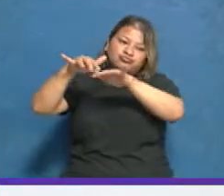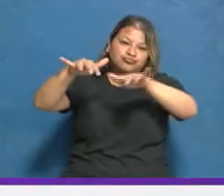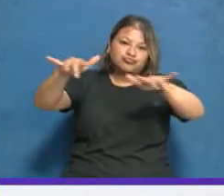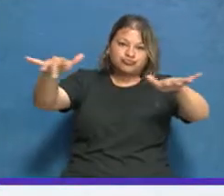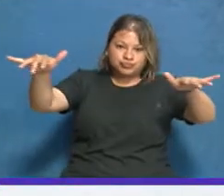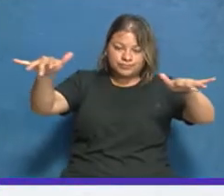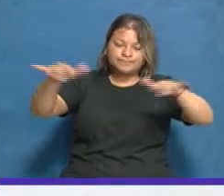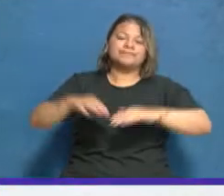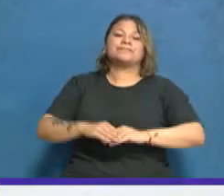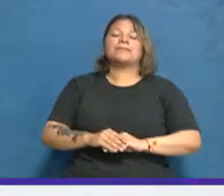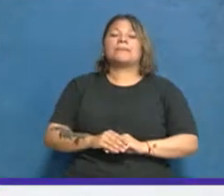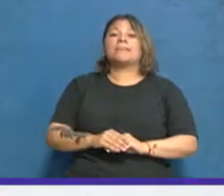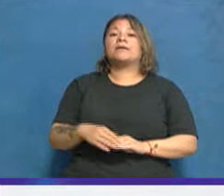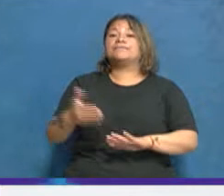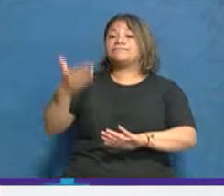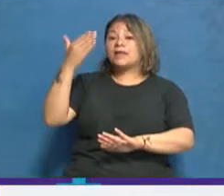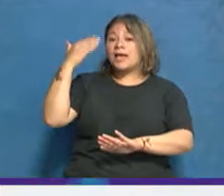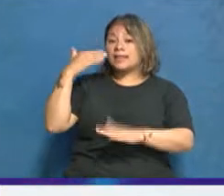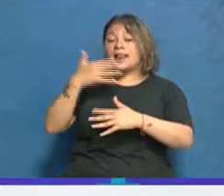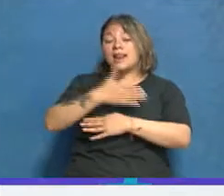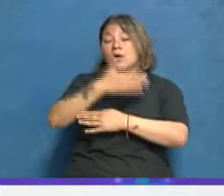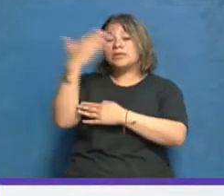ese sentido, tal cual habíamos expresado en la audiencia